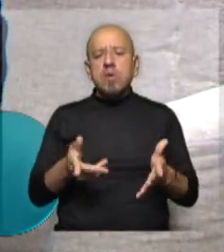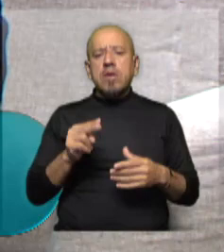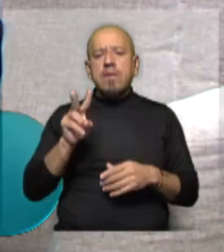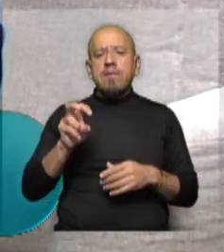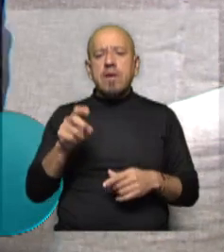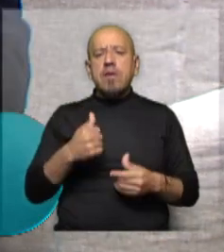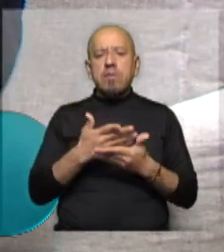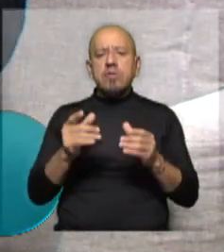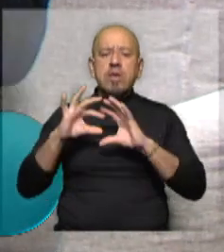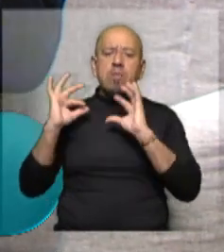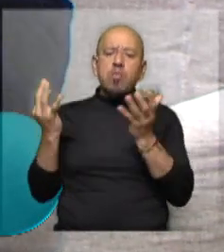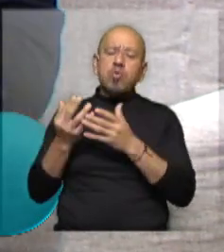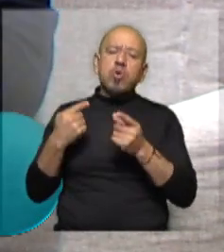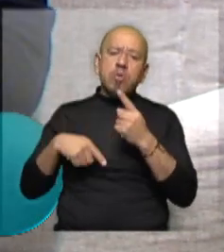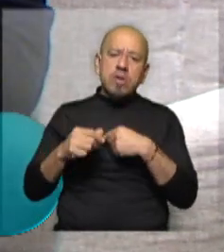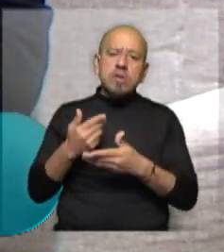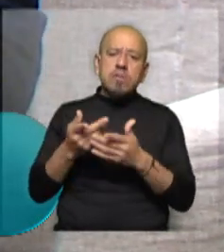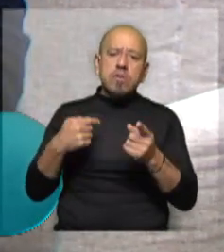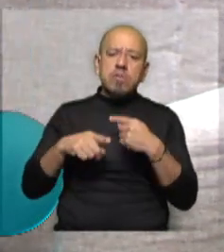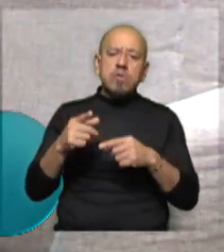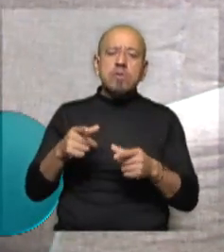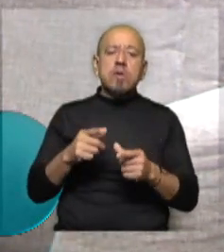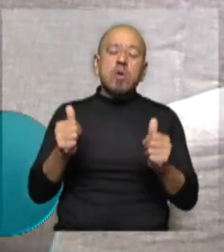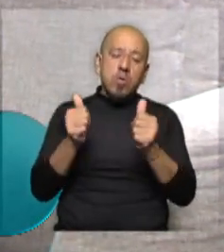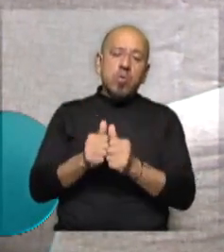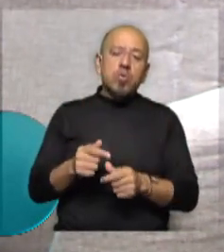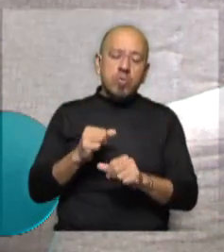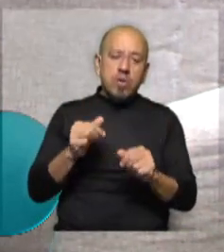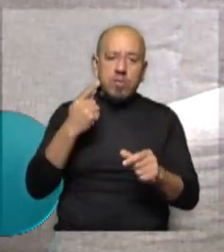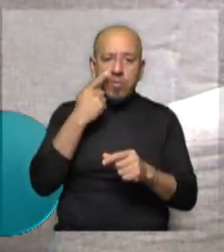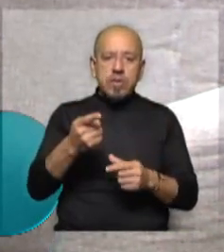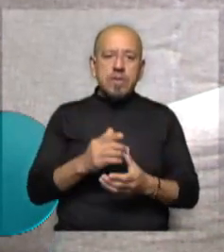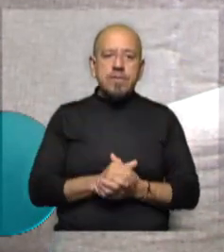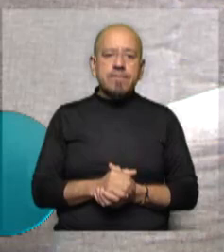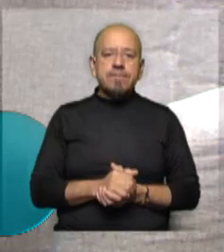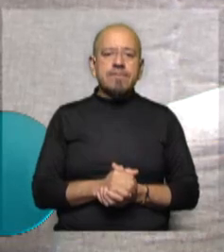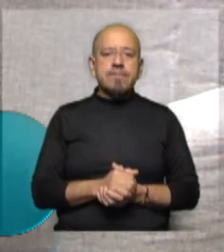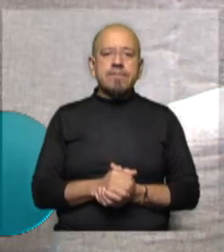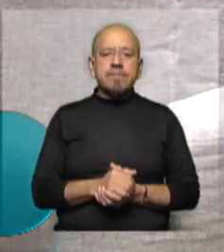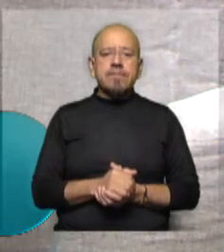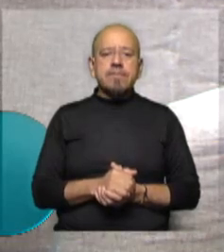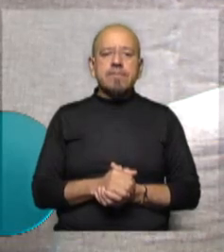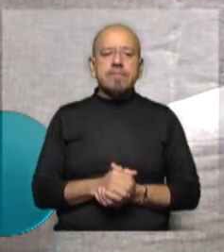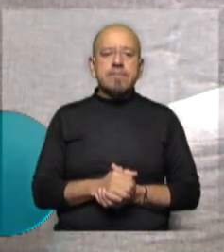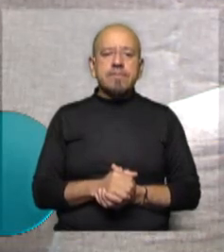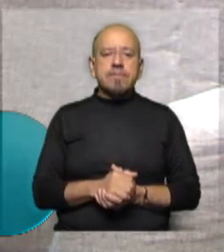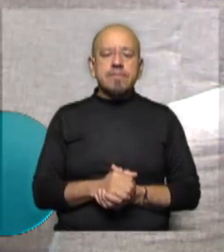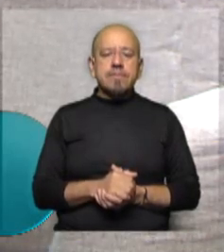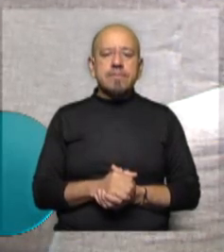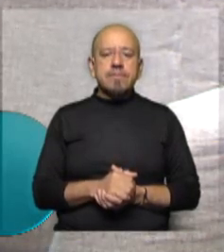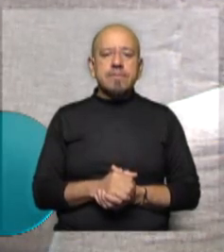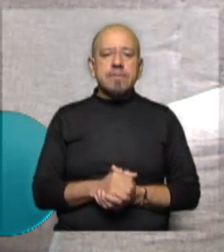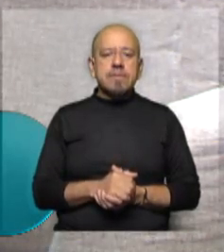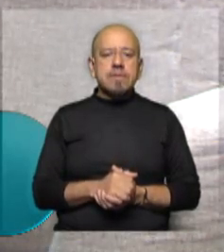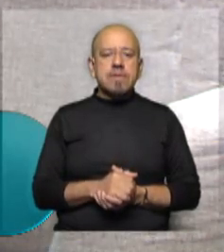wisdom of the word of God into the life of the individual. Que juntos podamos traer la sabiduría de la palabra de Dios a la vida de las personas. Ahí está, pero ¿cómo